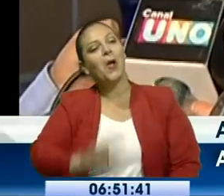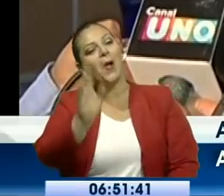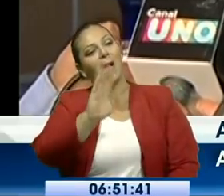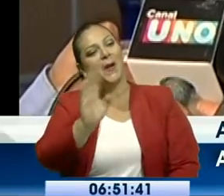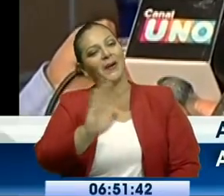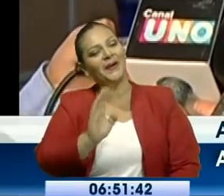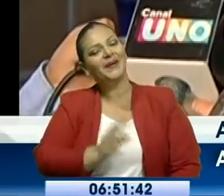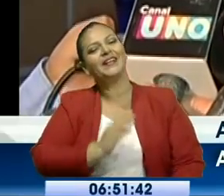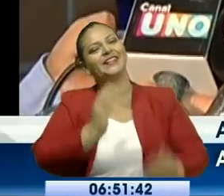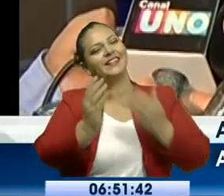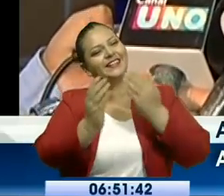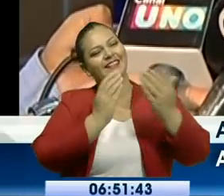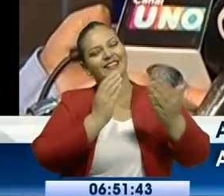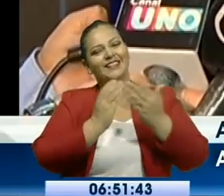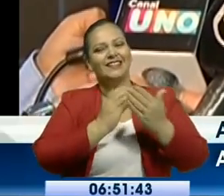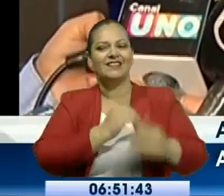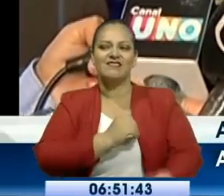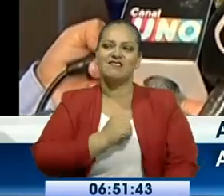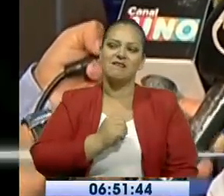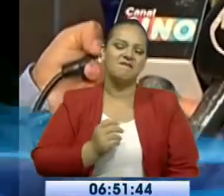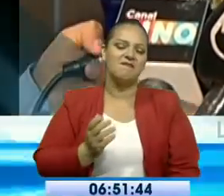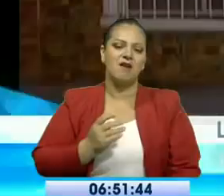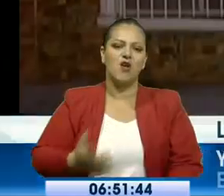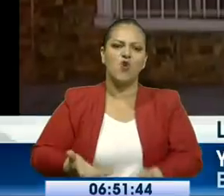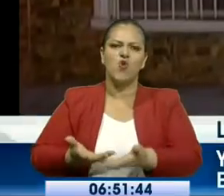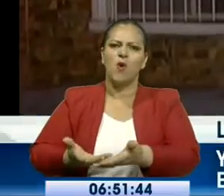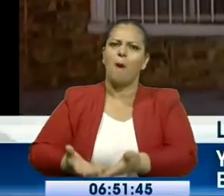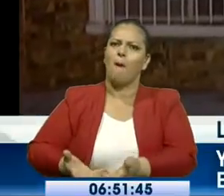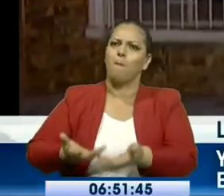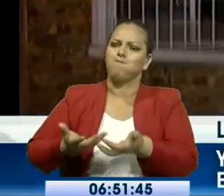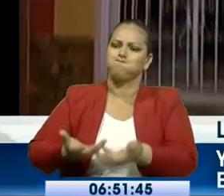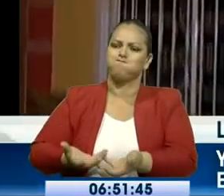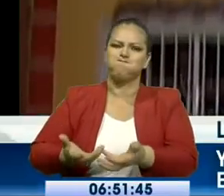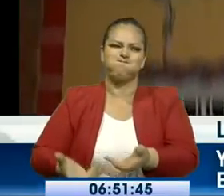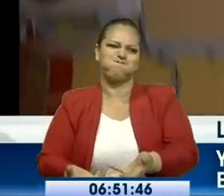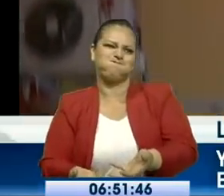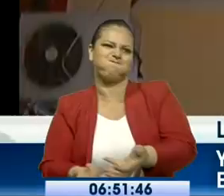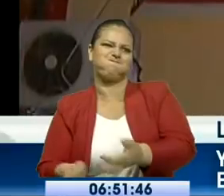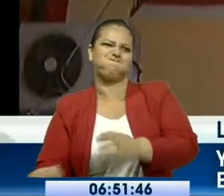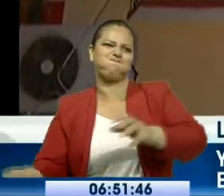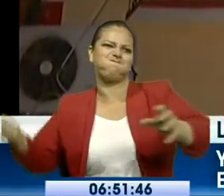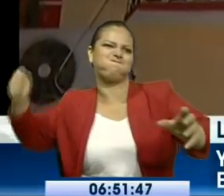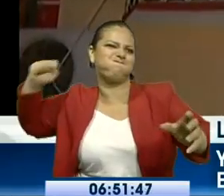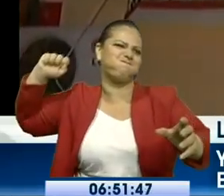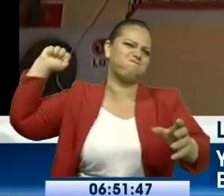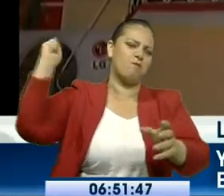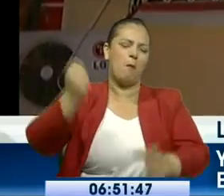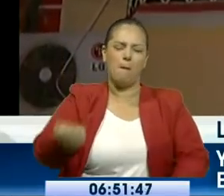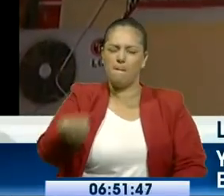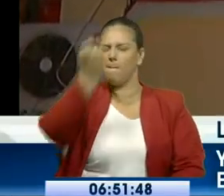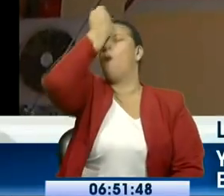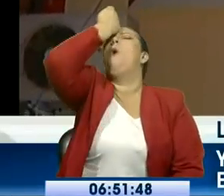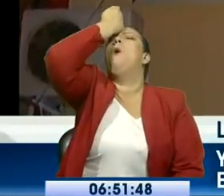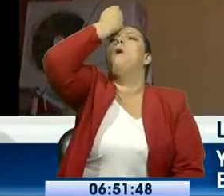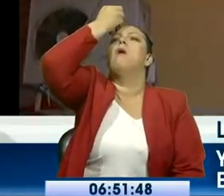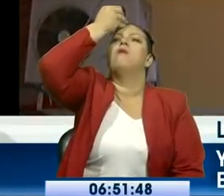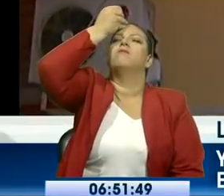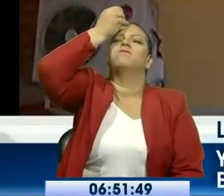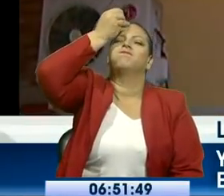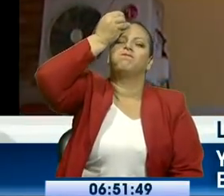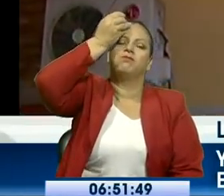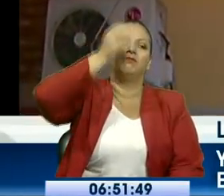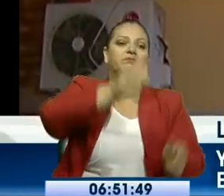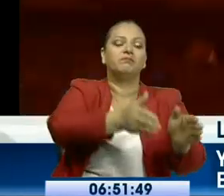Se pudo apreciar un desfiguramiento de su rostro, sí. Ocurrió en la segunda planta de esta vivienda rentera, ubicada